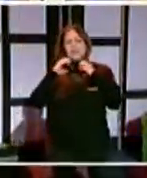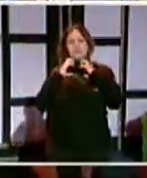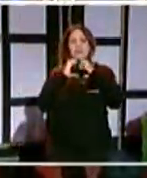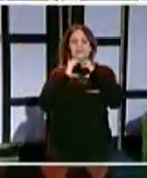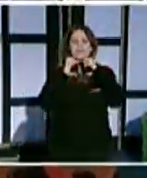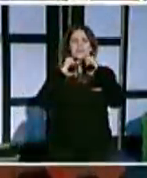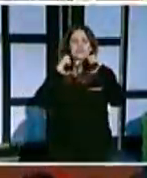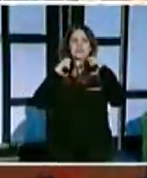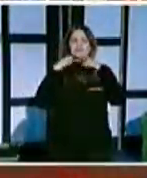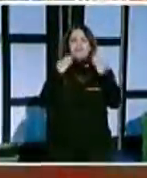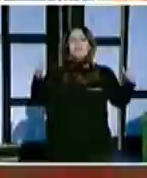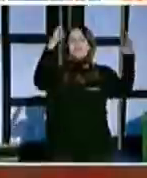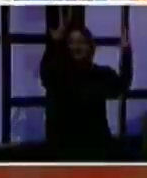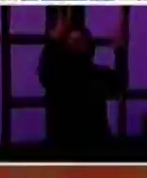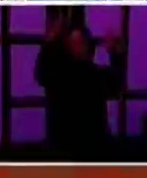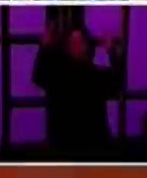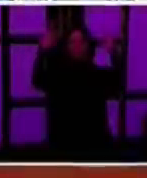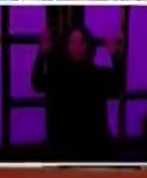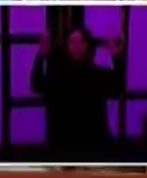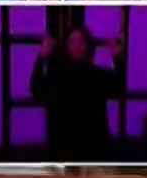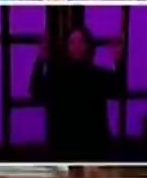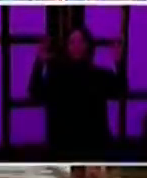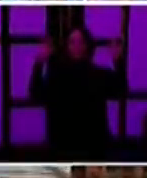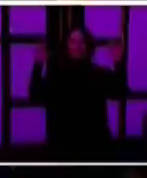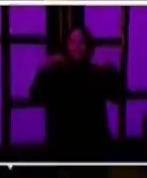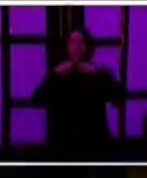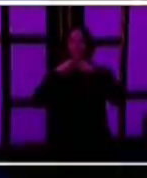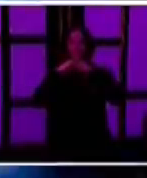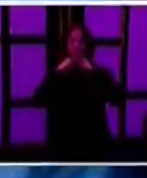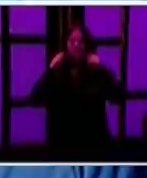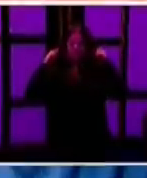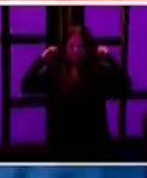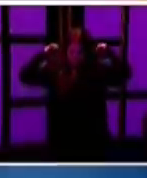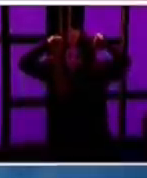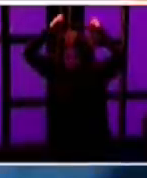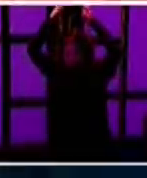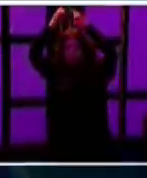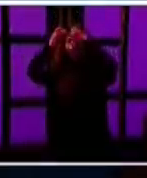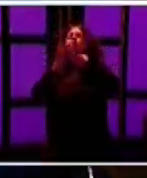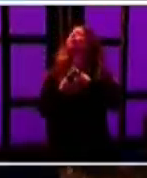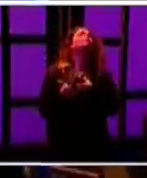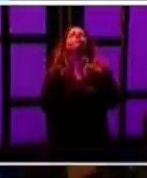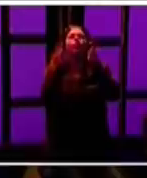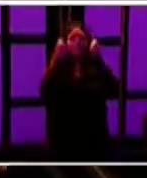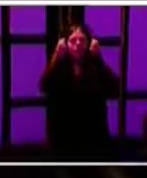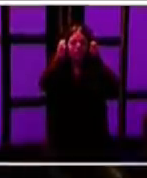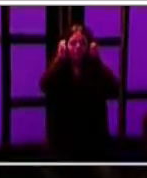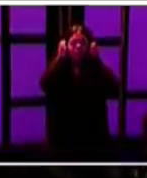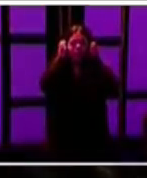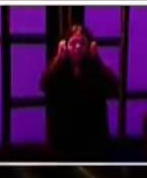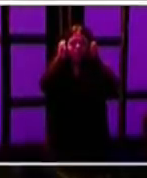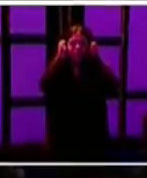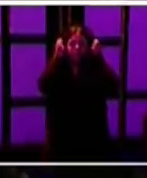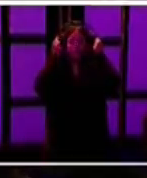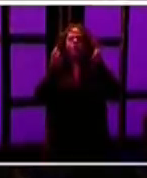Tema de presentación de ellos, de los Legañosos, estos mineros que vienen del sureste de Gran Canaria. Ahí tenemos la parte de la percusión,